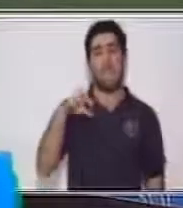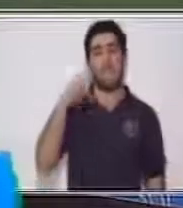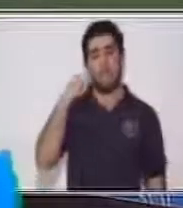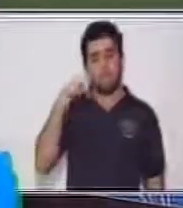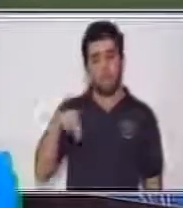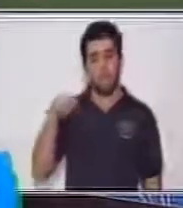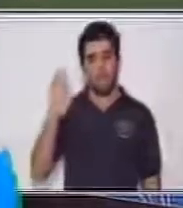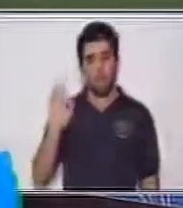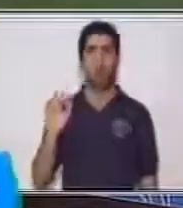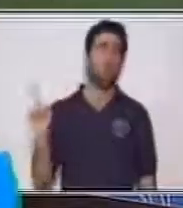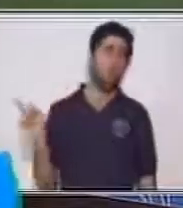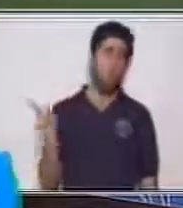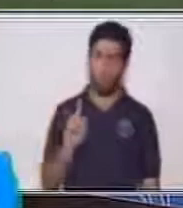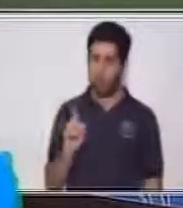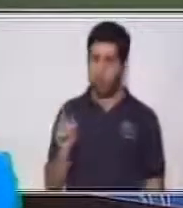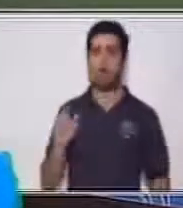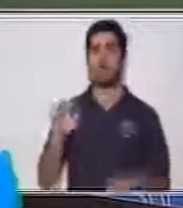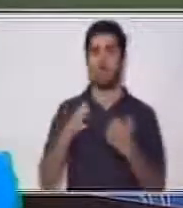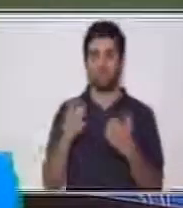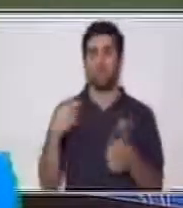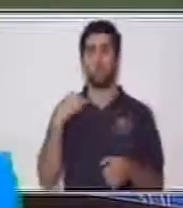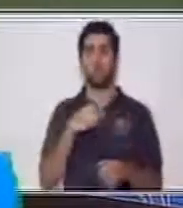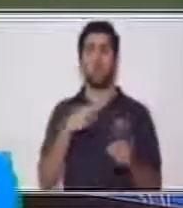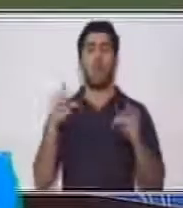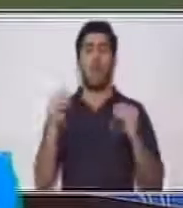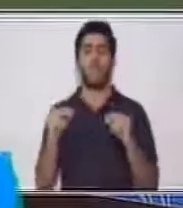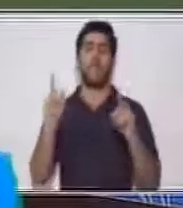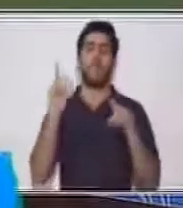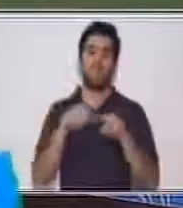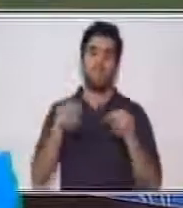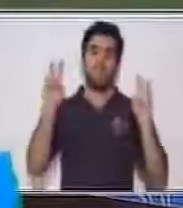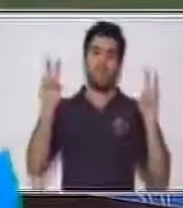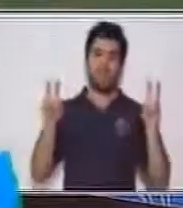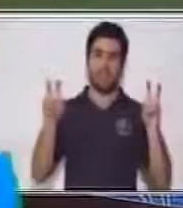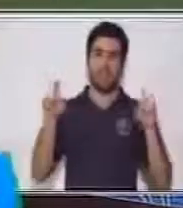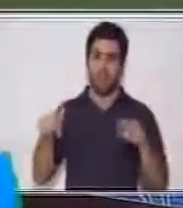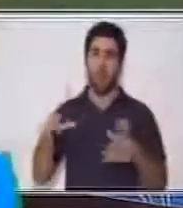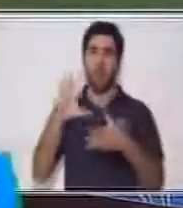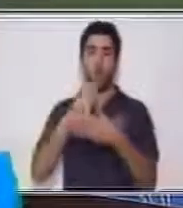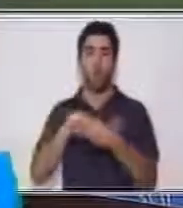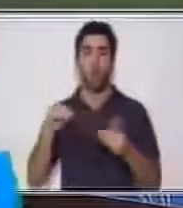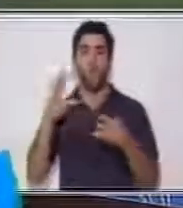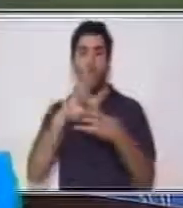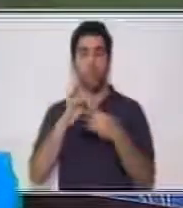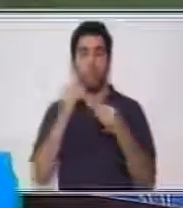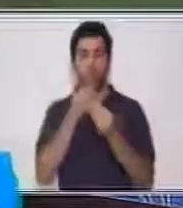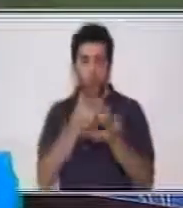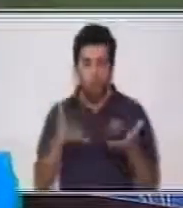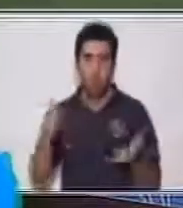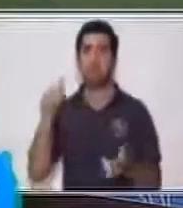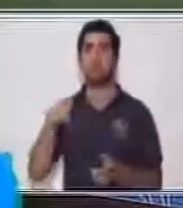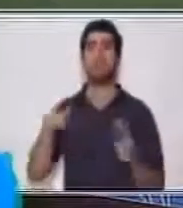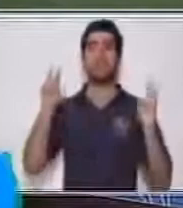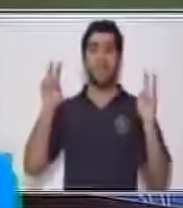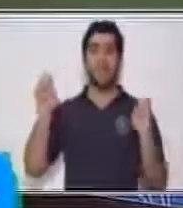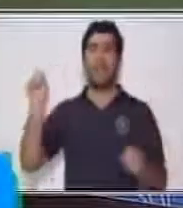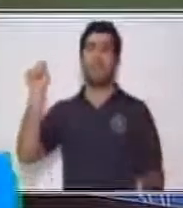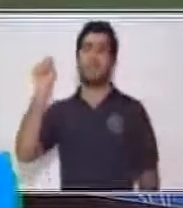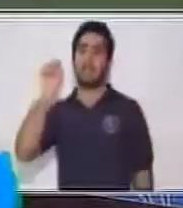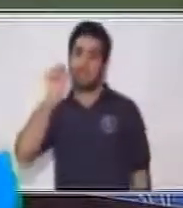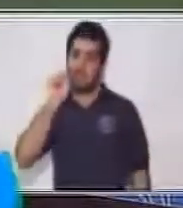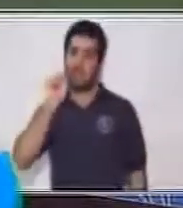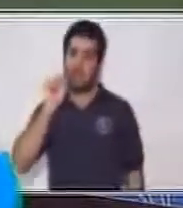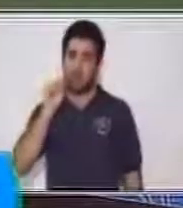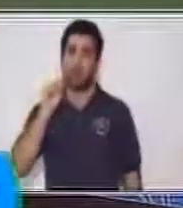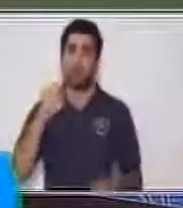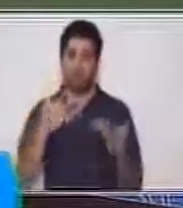hablar según el título de nuestro cuento. Y nuestro cuento dice que eran las zanahorias.